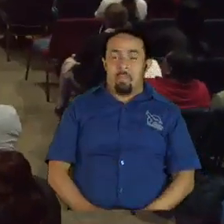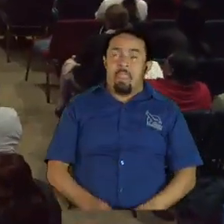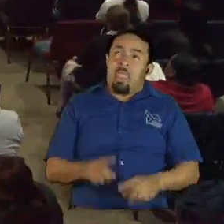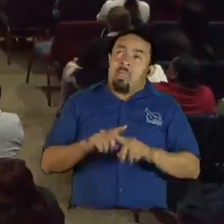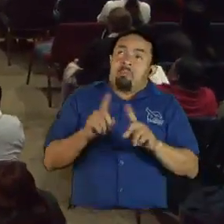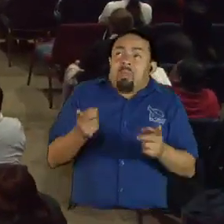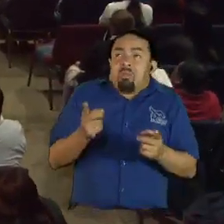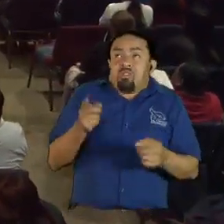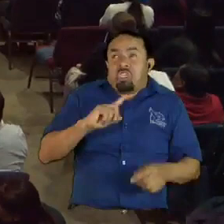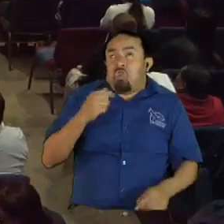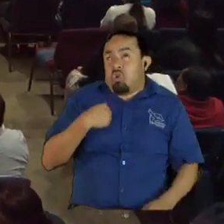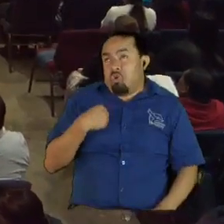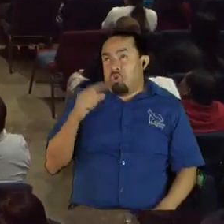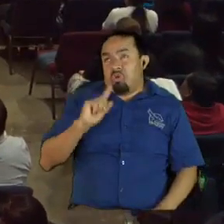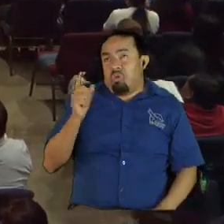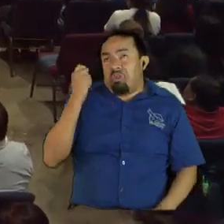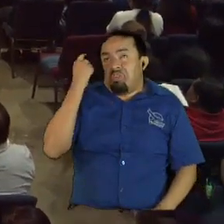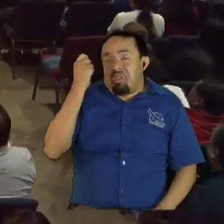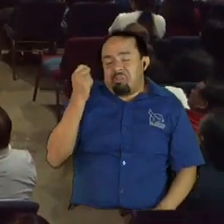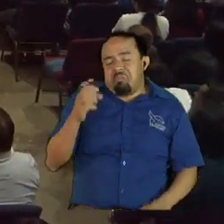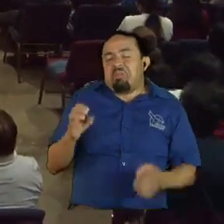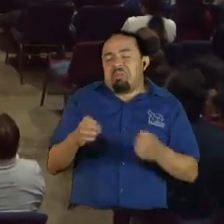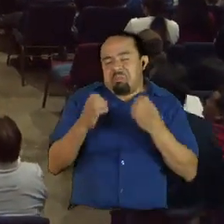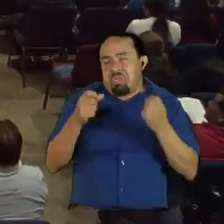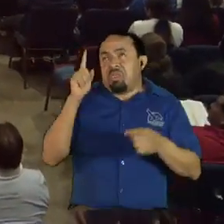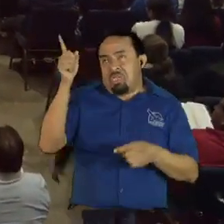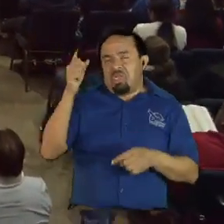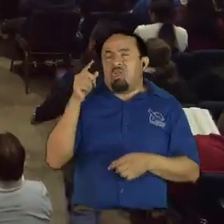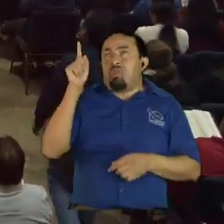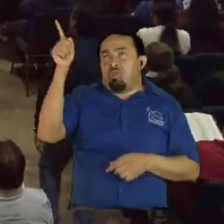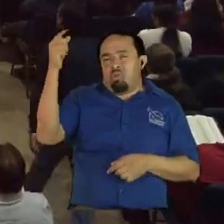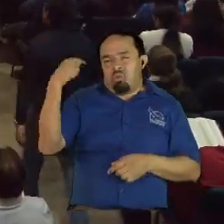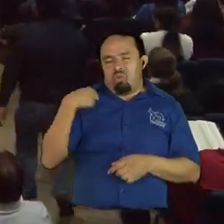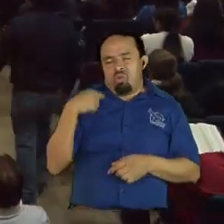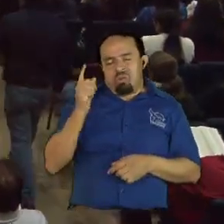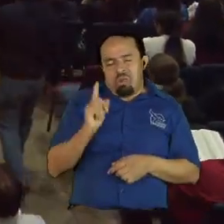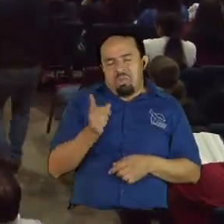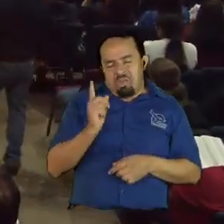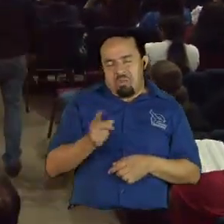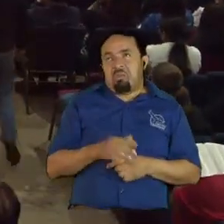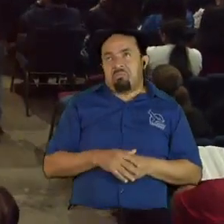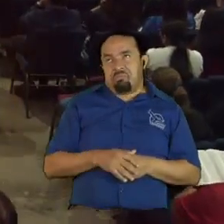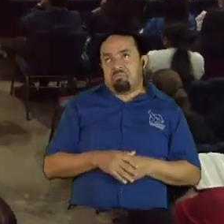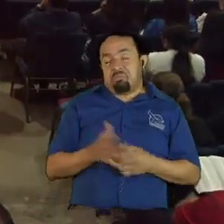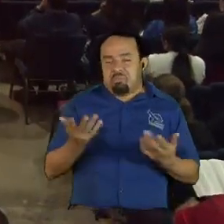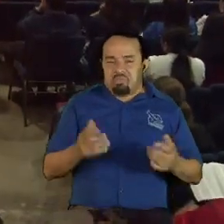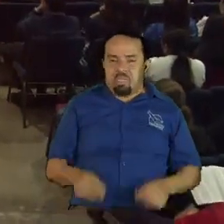no, pues ni modo. Yo quiero mi corazón purificado porque yo te quiero ver.